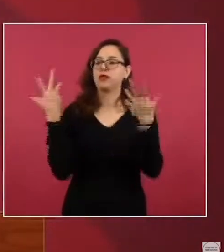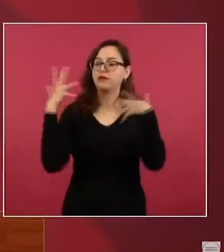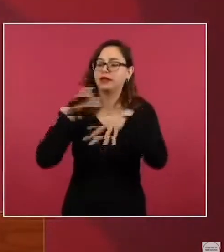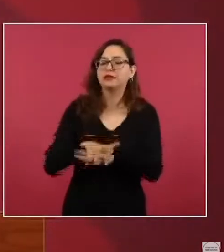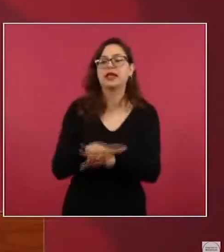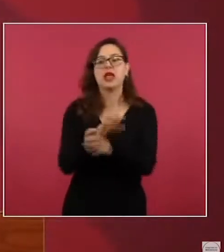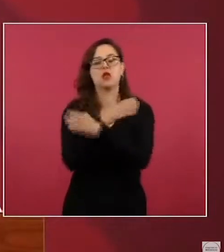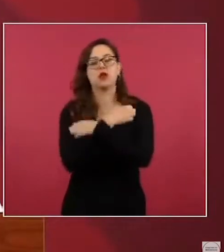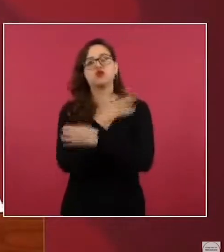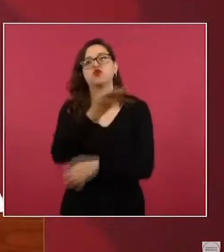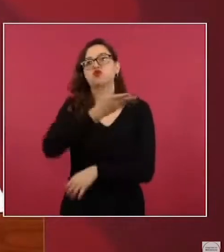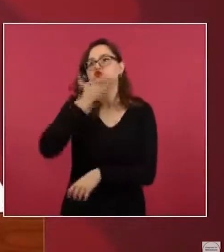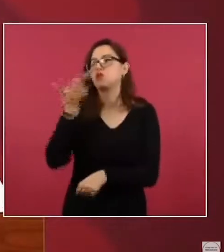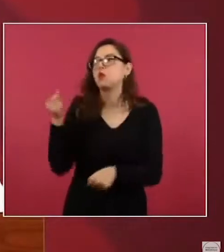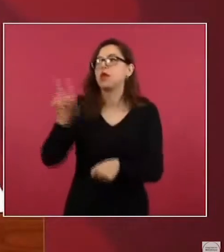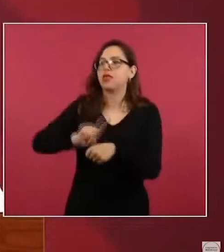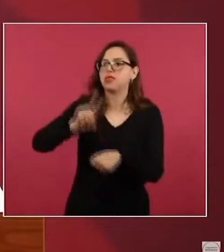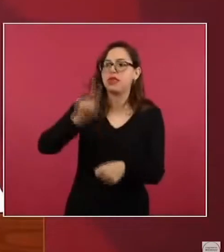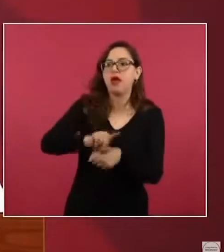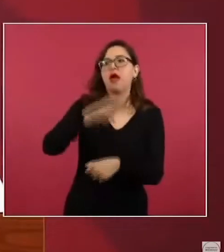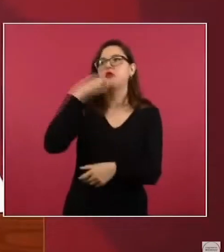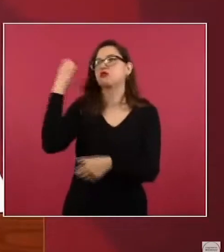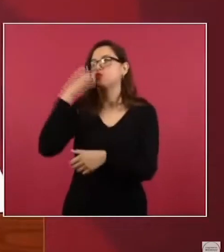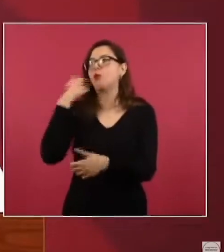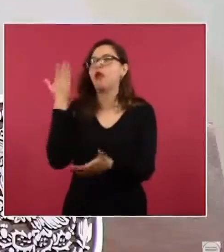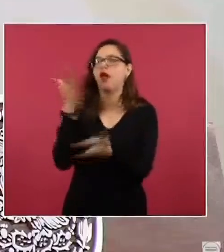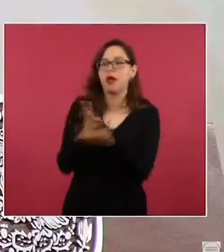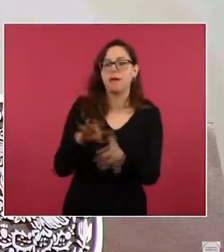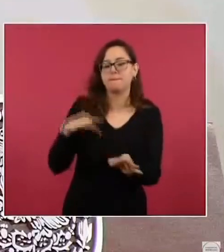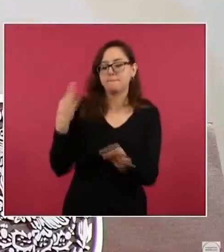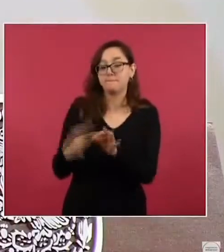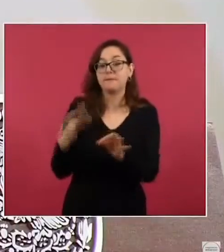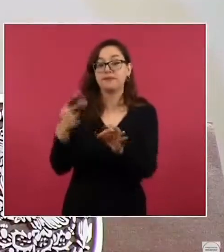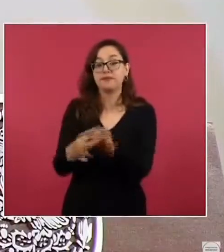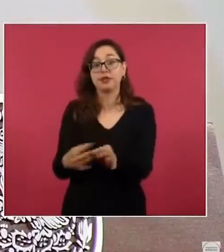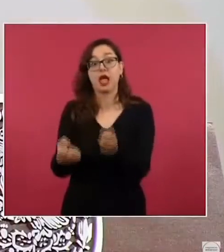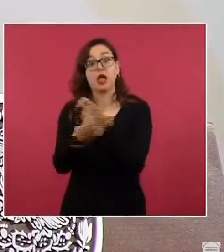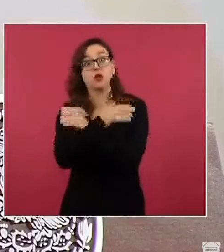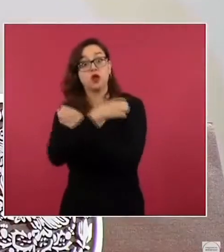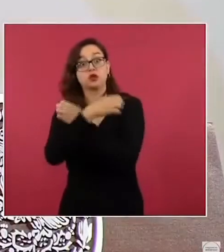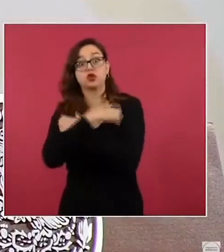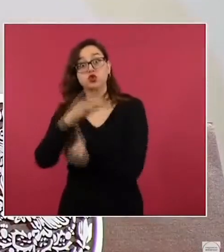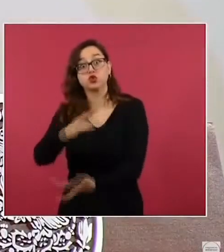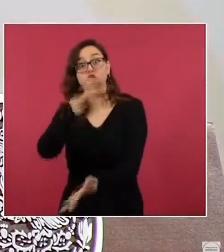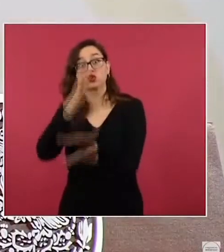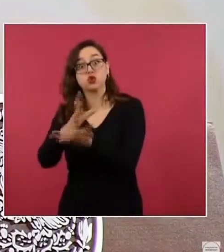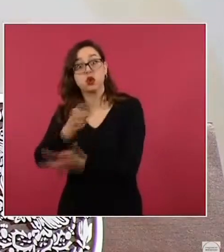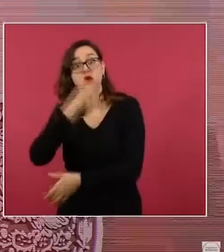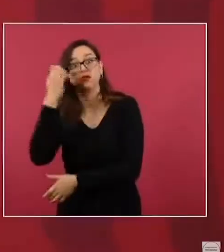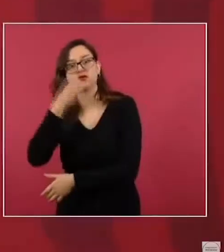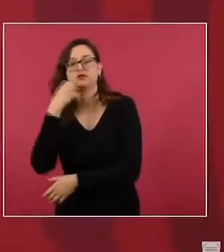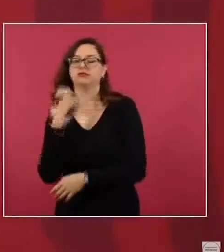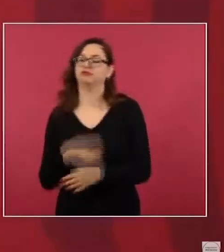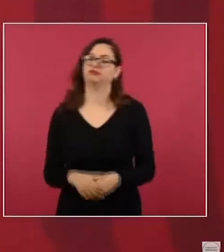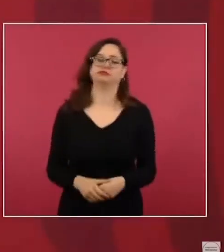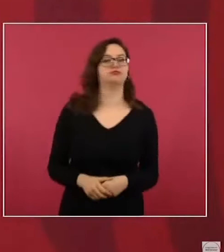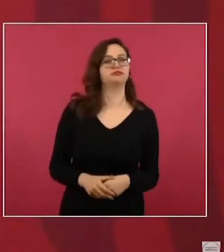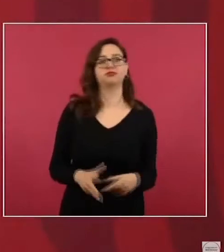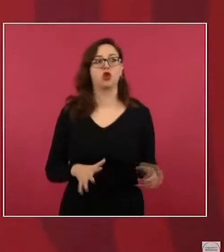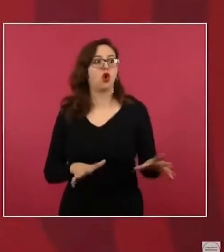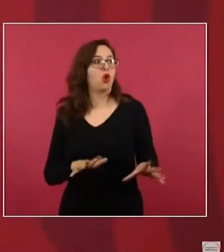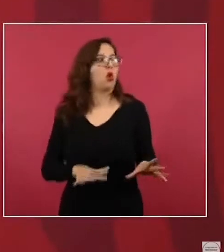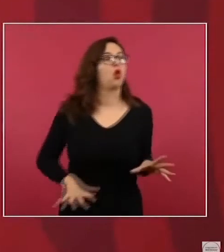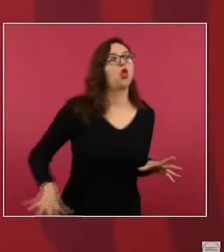de educación, y la educación la tenemos que incorporar todos. Parece una cosa sencilla o que podemos decir todos que